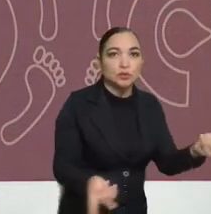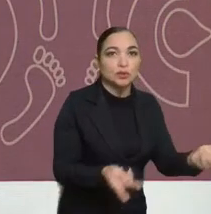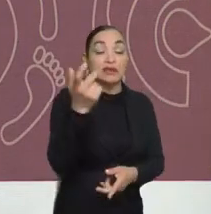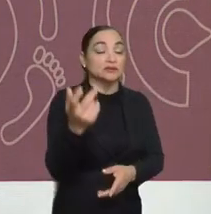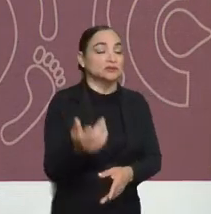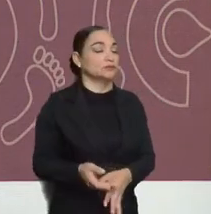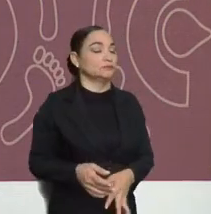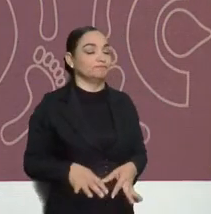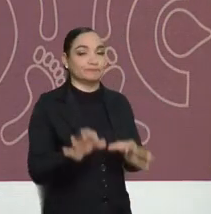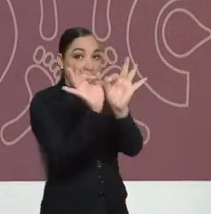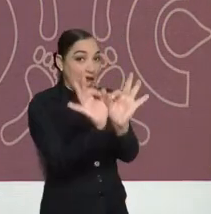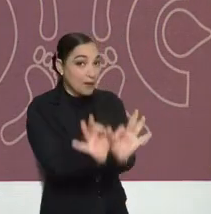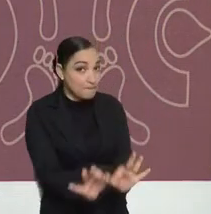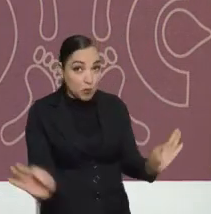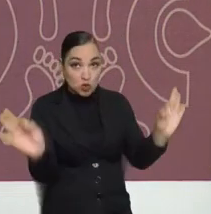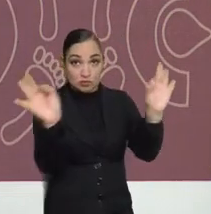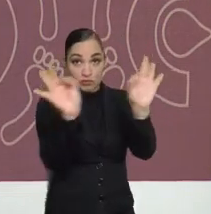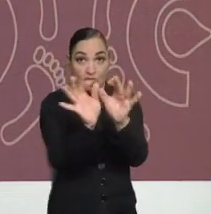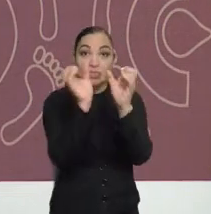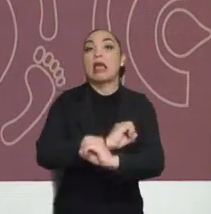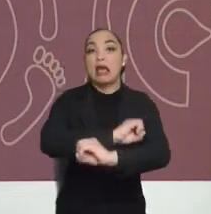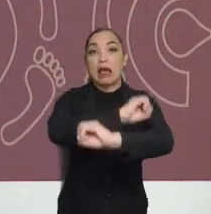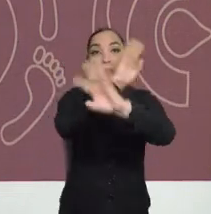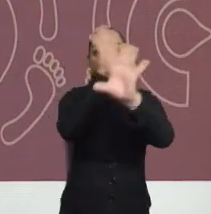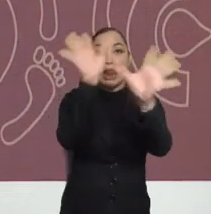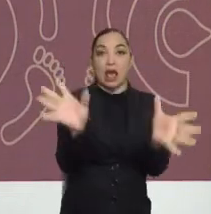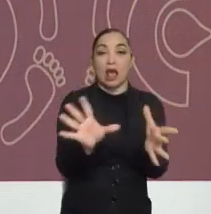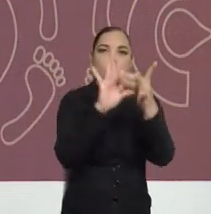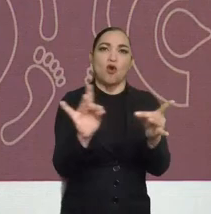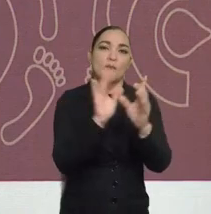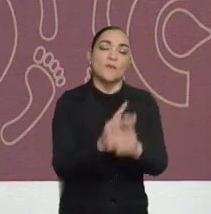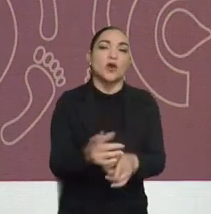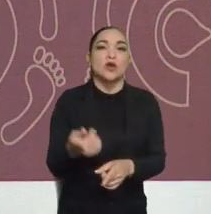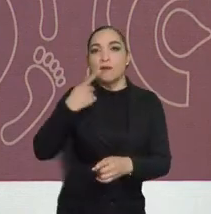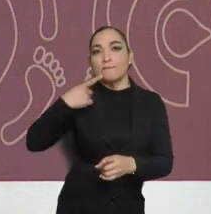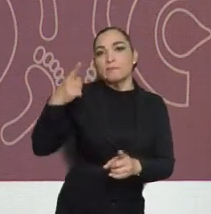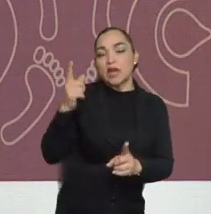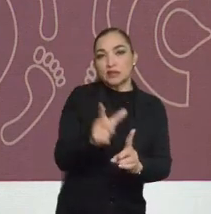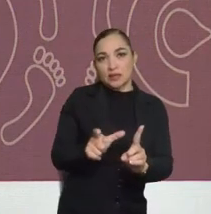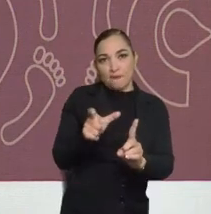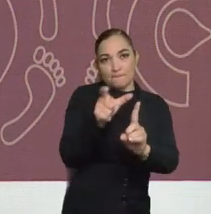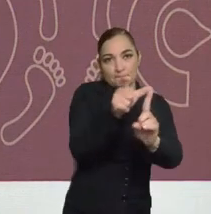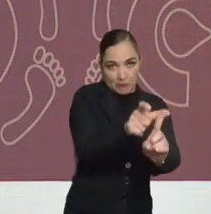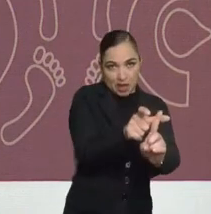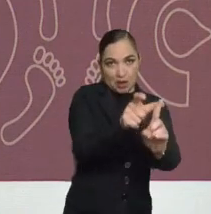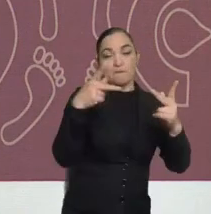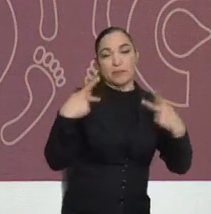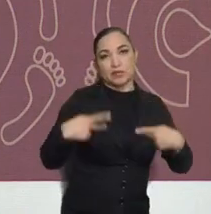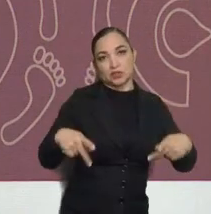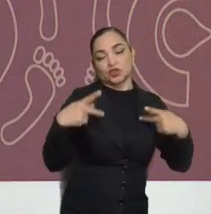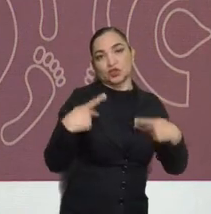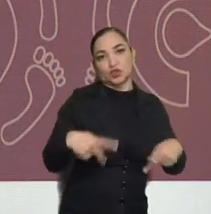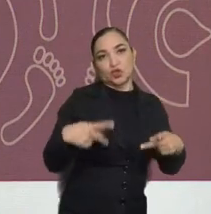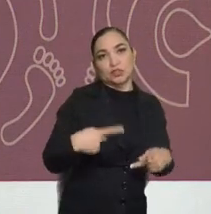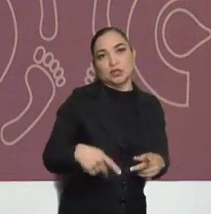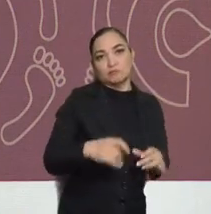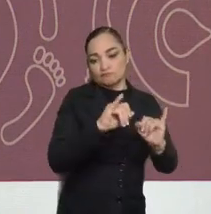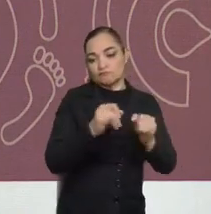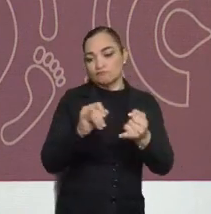puntualizado. Hoy únicamente hay demandas de amparo promovidas por personas físicas, hay